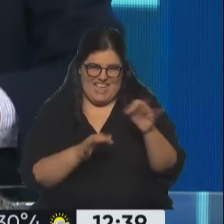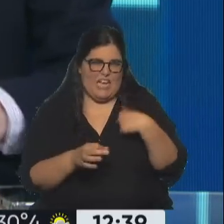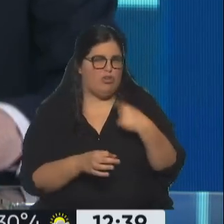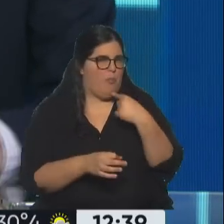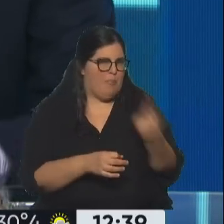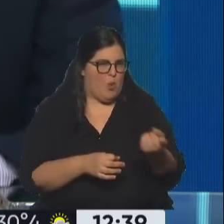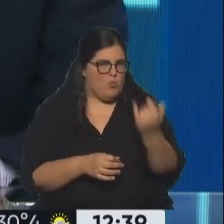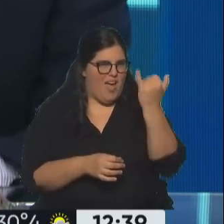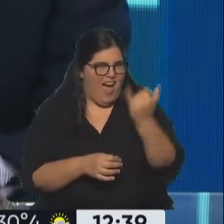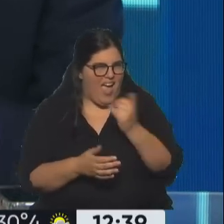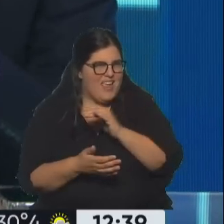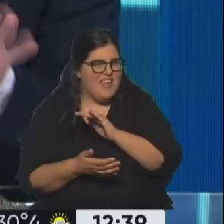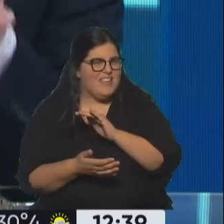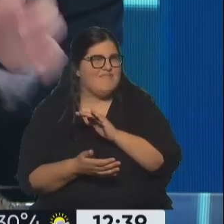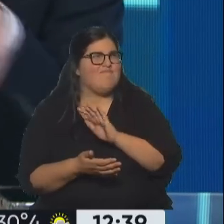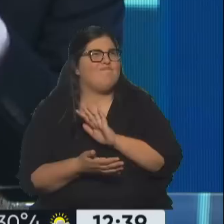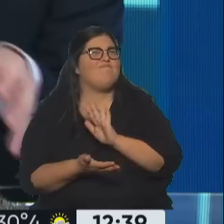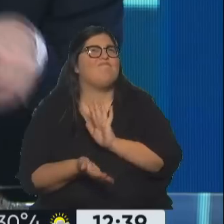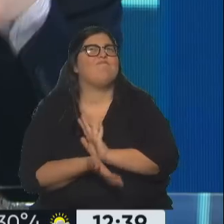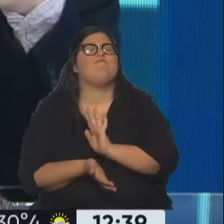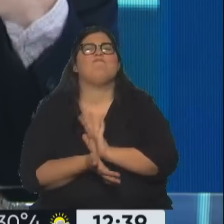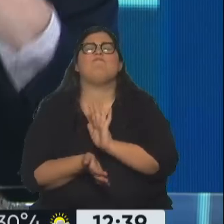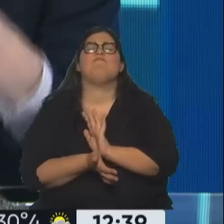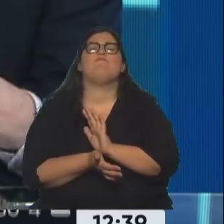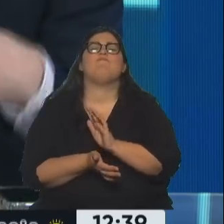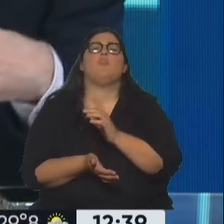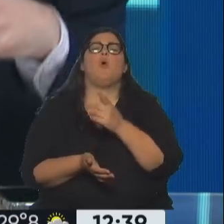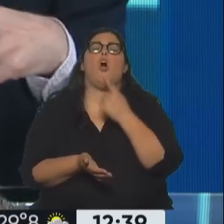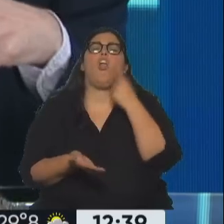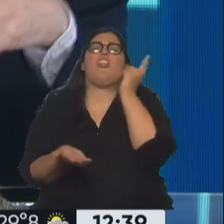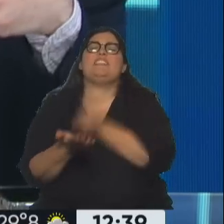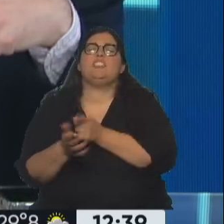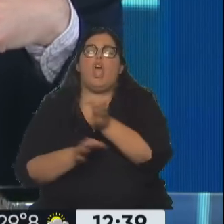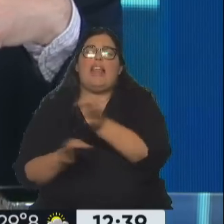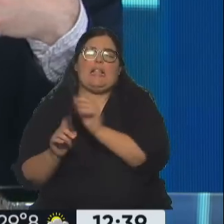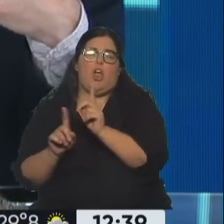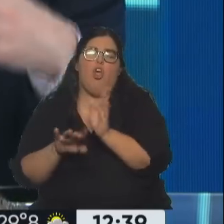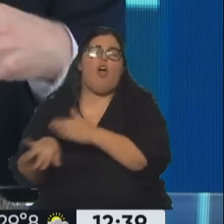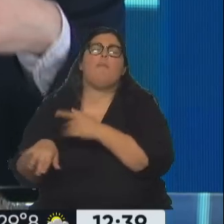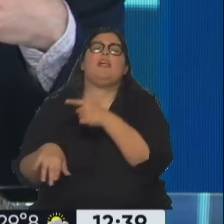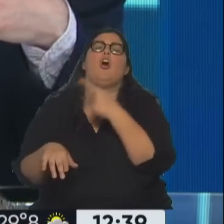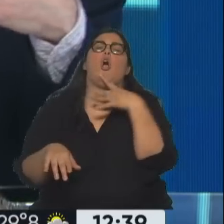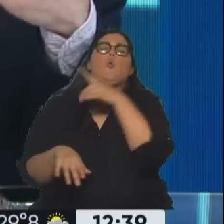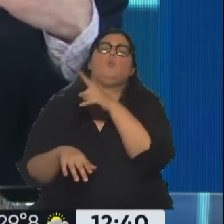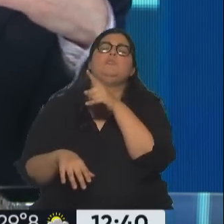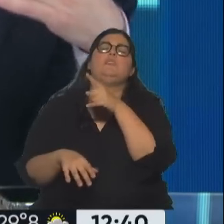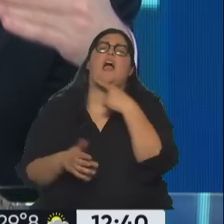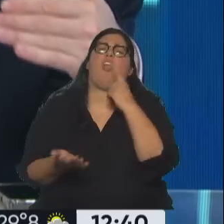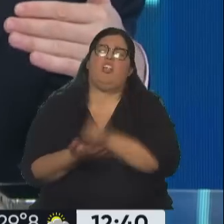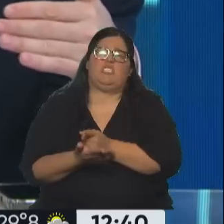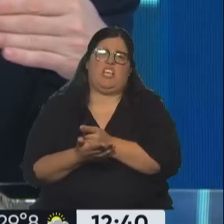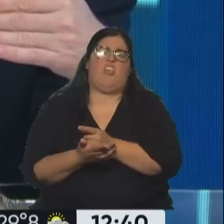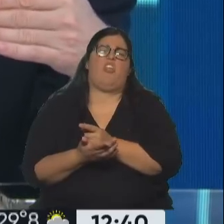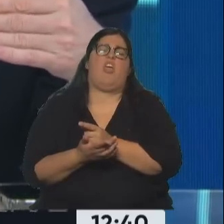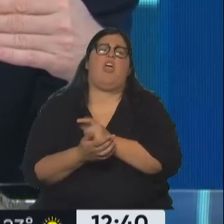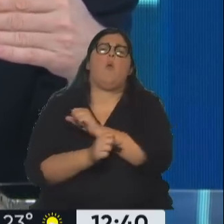una nueva, ya no digamos, decisión táctica, sino de orden estratégico de Rusia de avanzar con estos bombardeos que se acercan